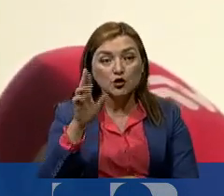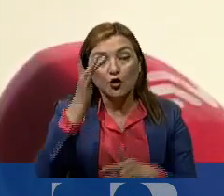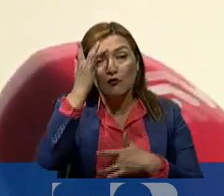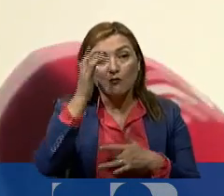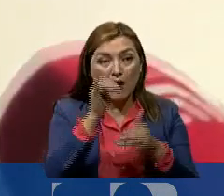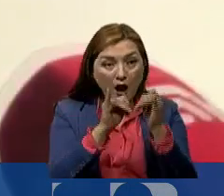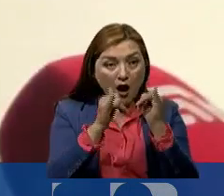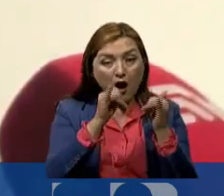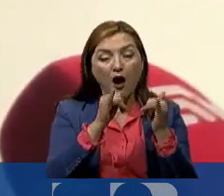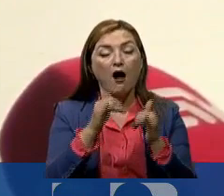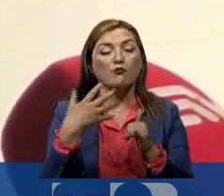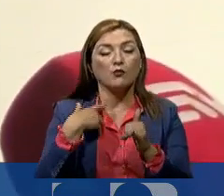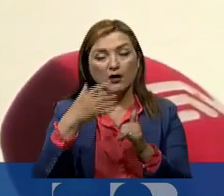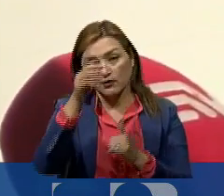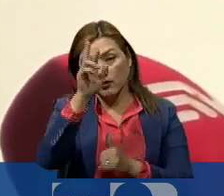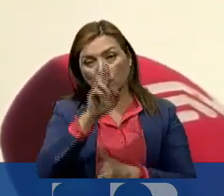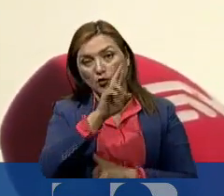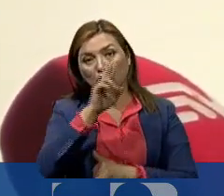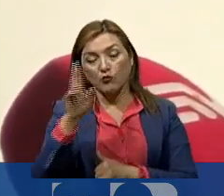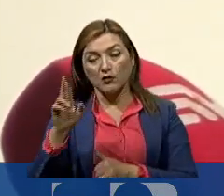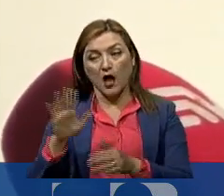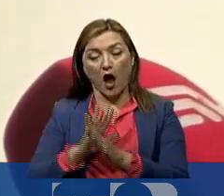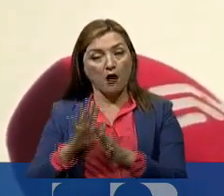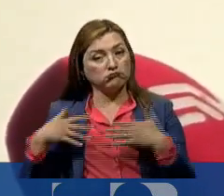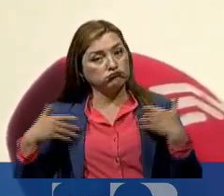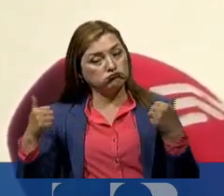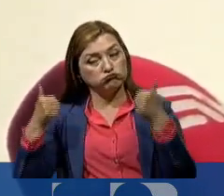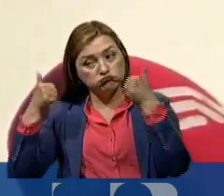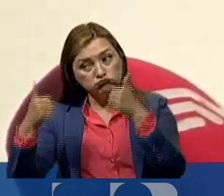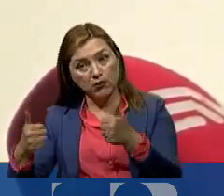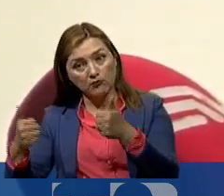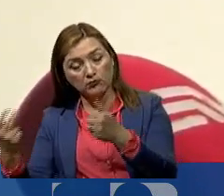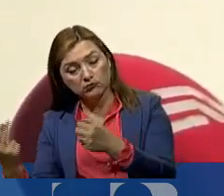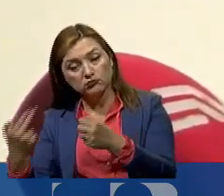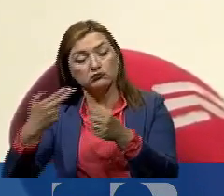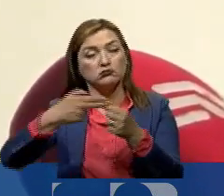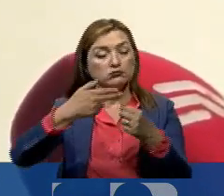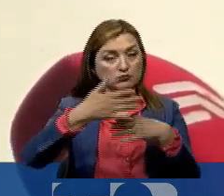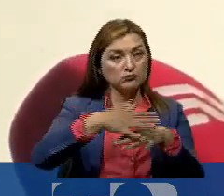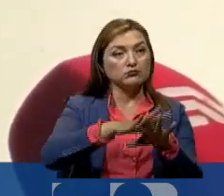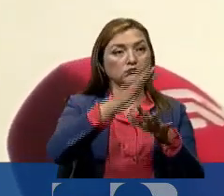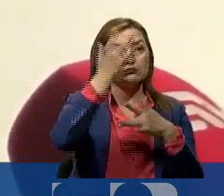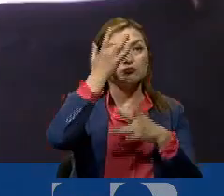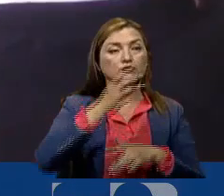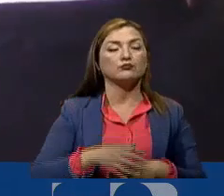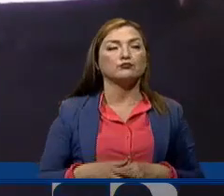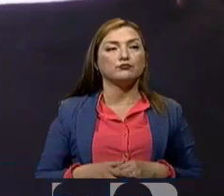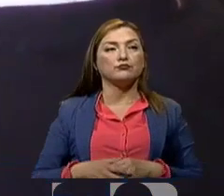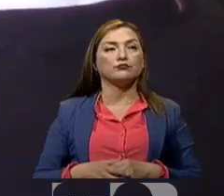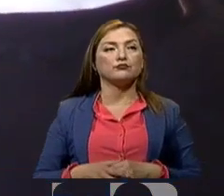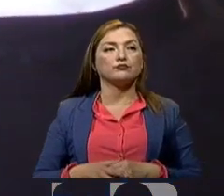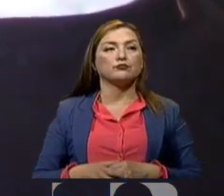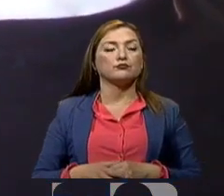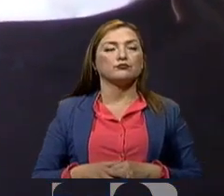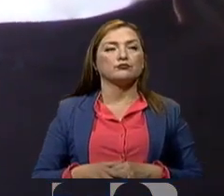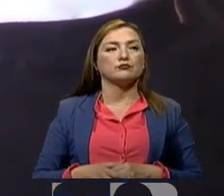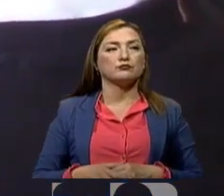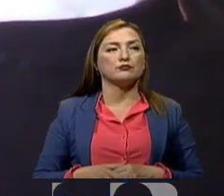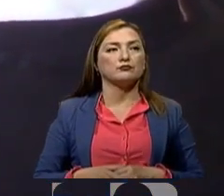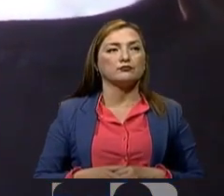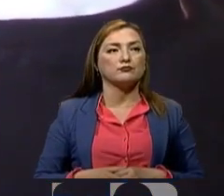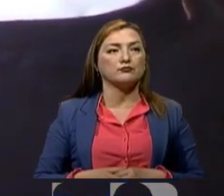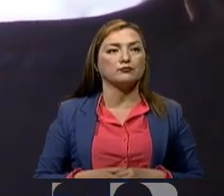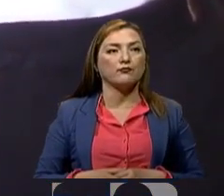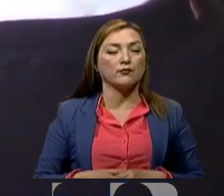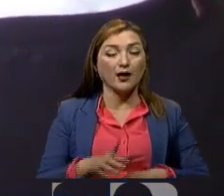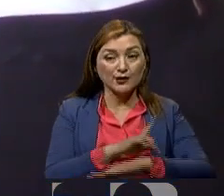enfermedad del alcoholismo, que pueda ser reincorporado una vez que se rehabilite de esta enfermedad que él padece. Una vez que la Dirección de